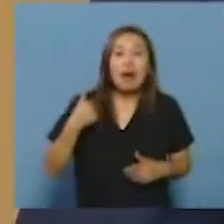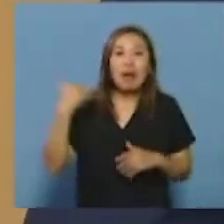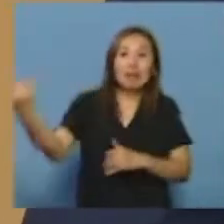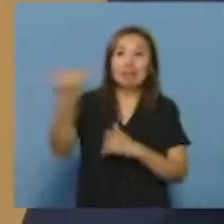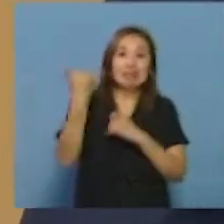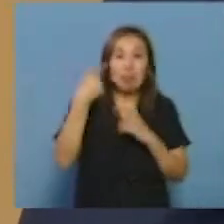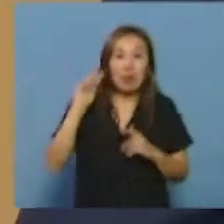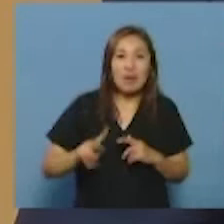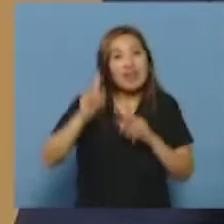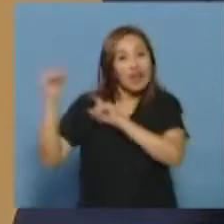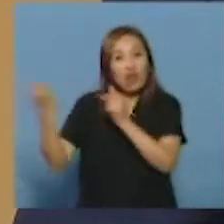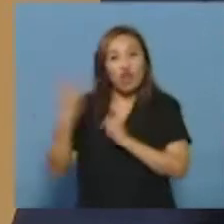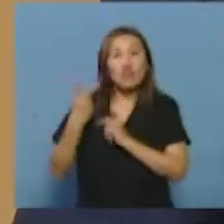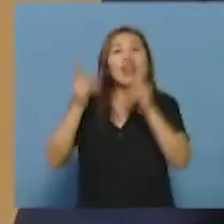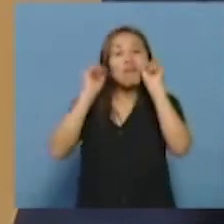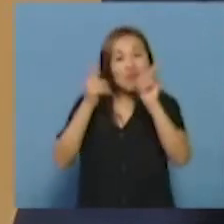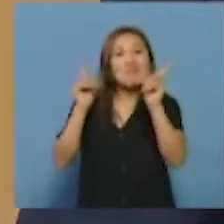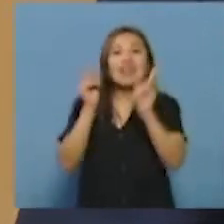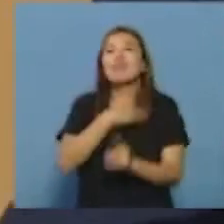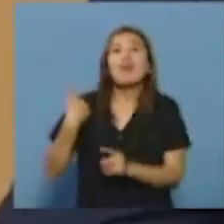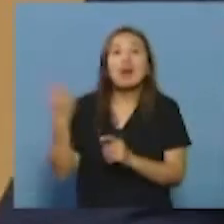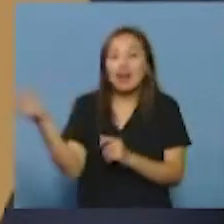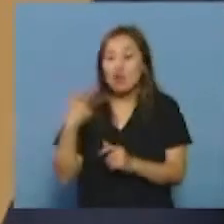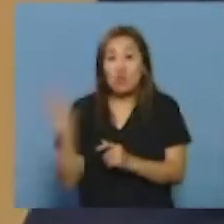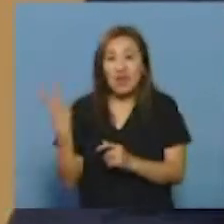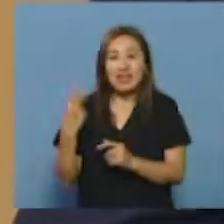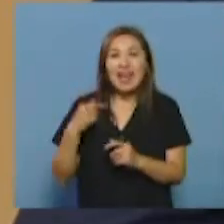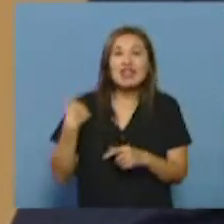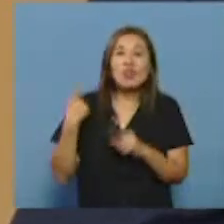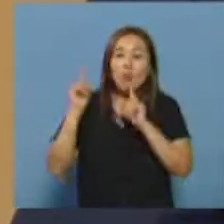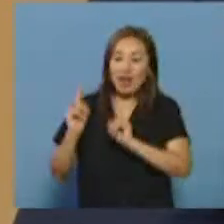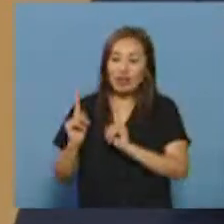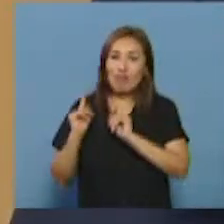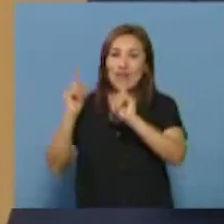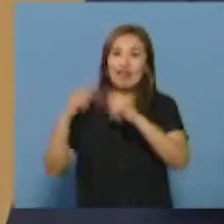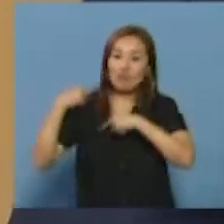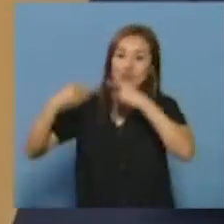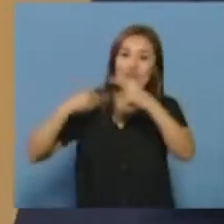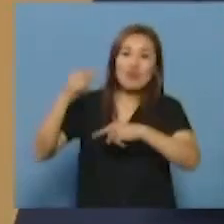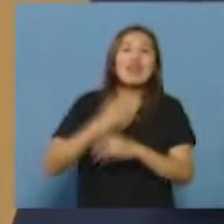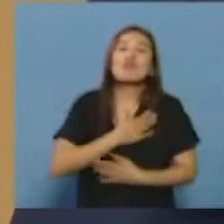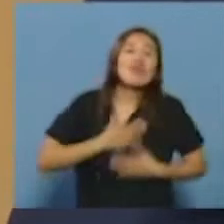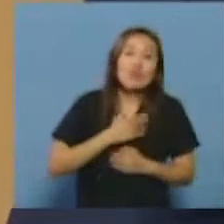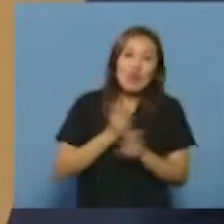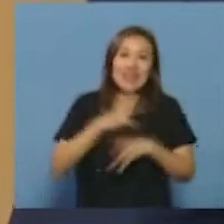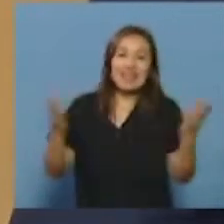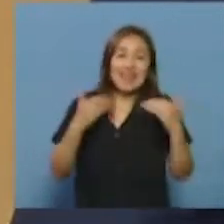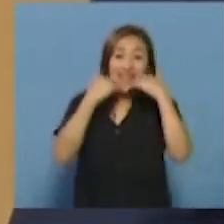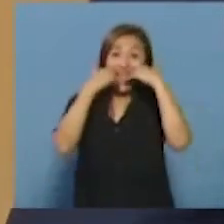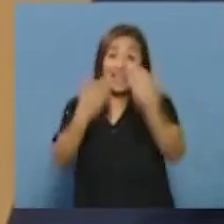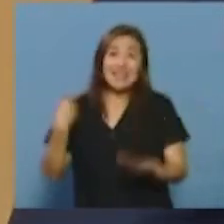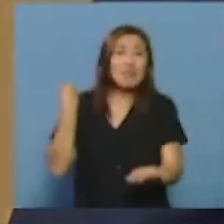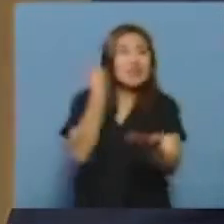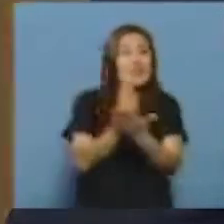madre del profe Dante son docentes. Y era como una generación de docentes, era una emoción tremenda. Gracias por